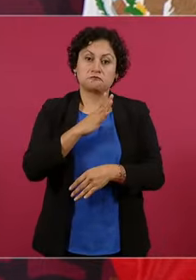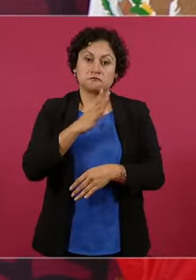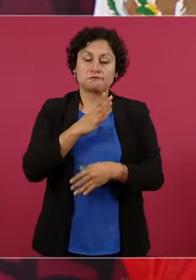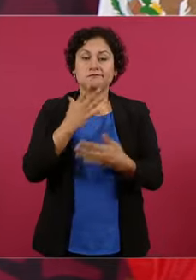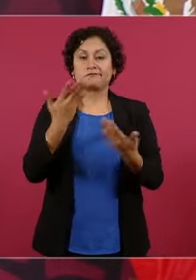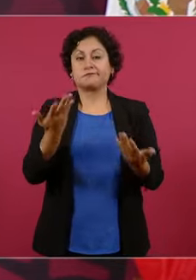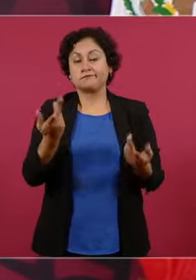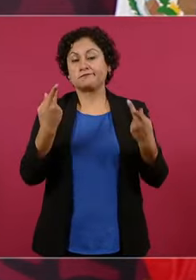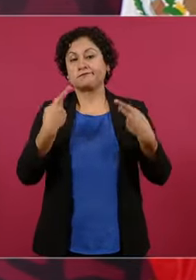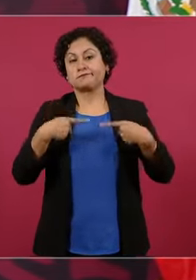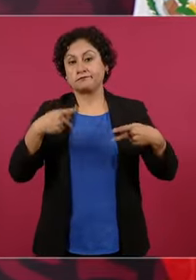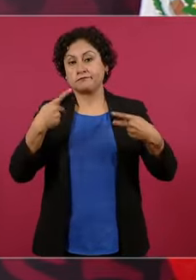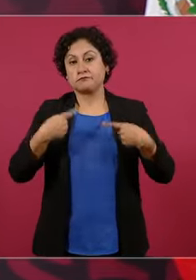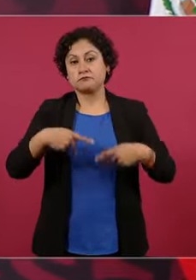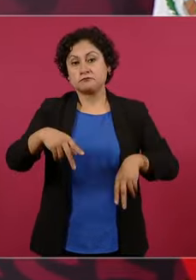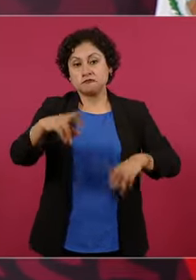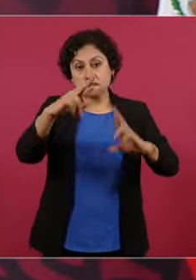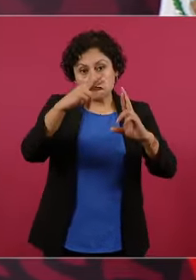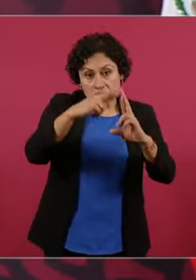religiosa, creyente,